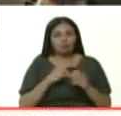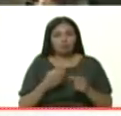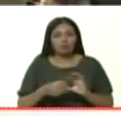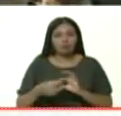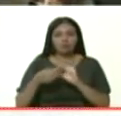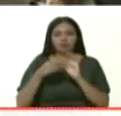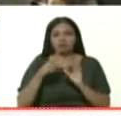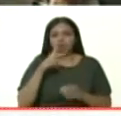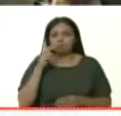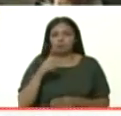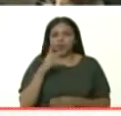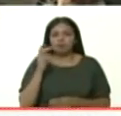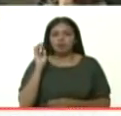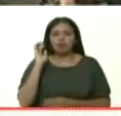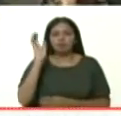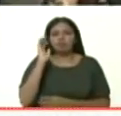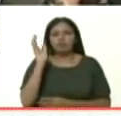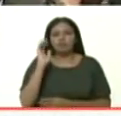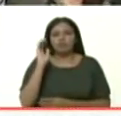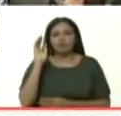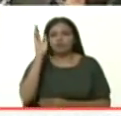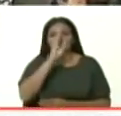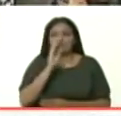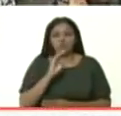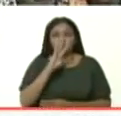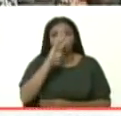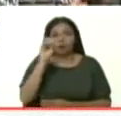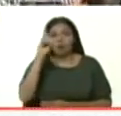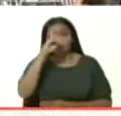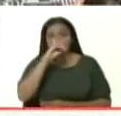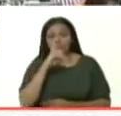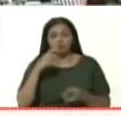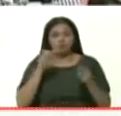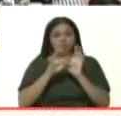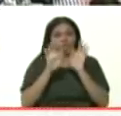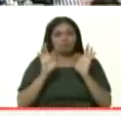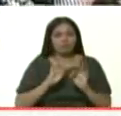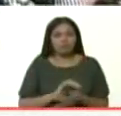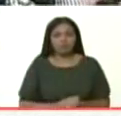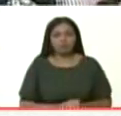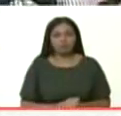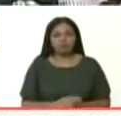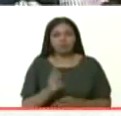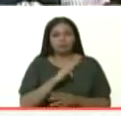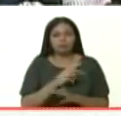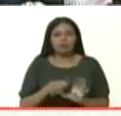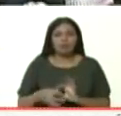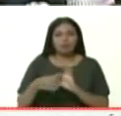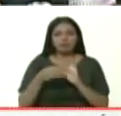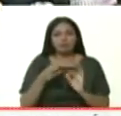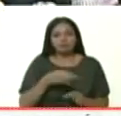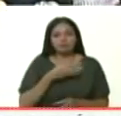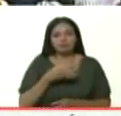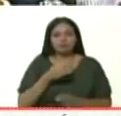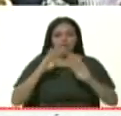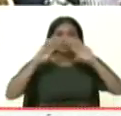alianza política del Foro de Sao Paulo, que ya tiene 40 años, a una poderosa alianza social